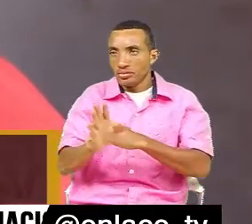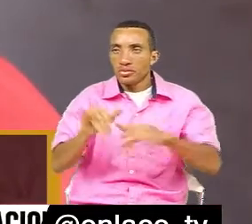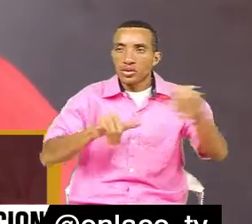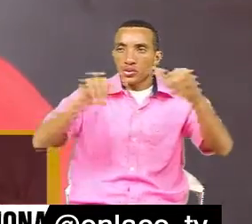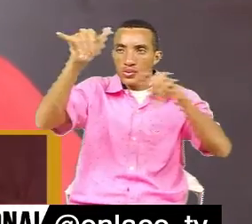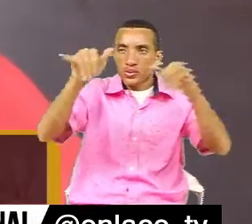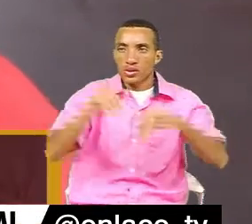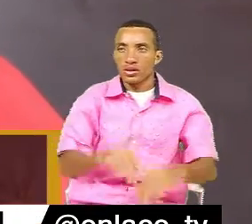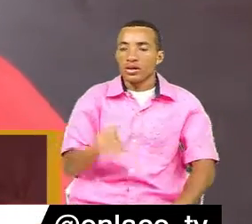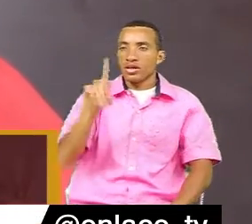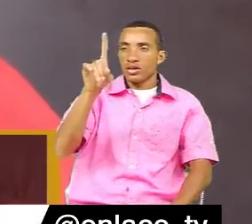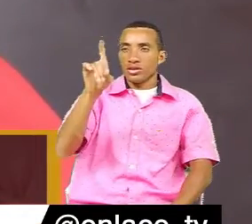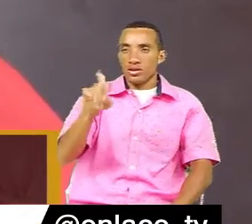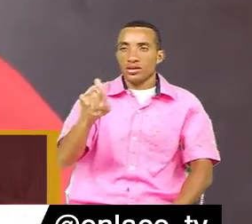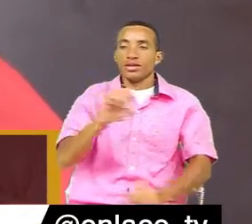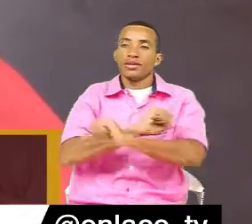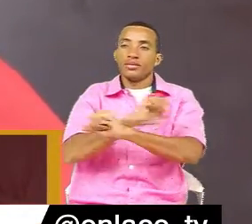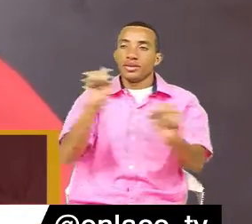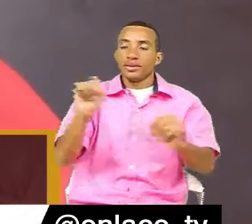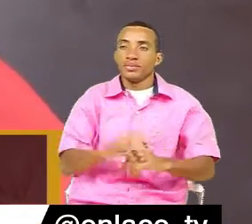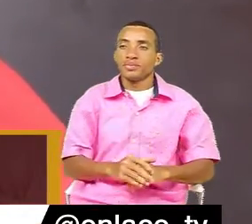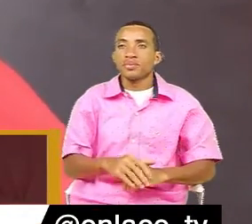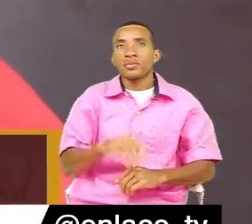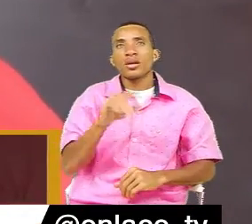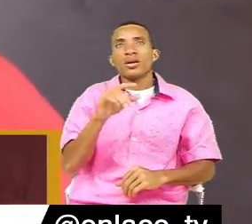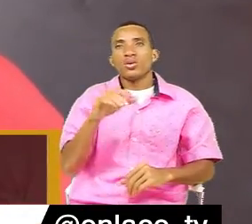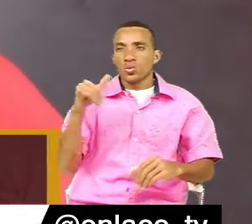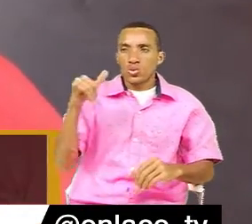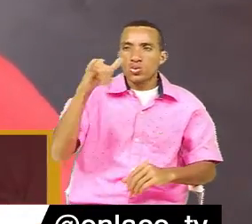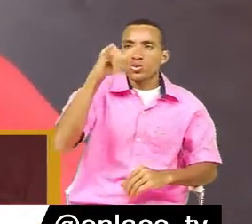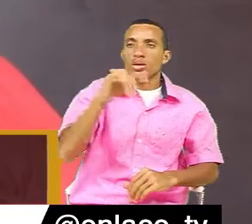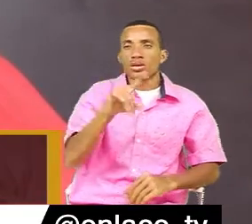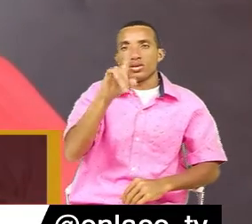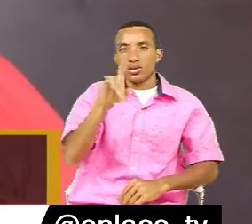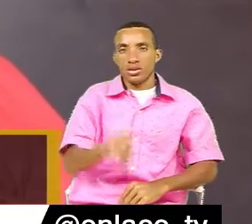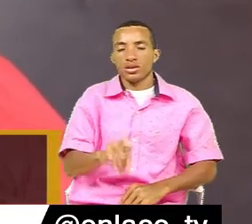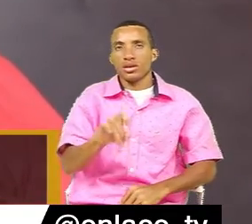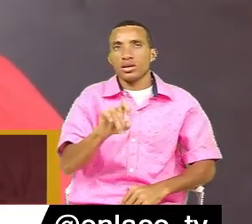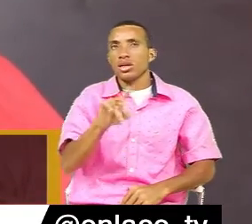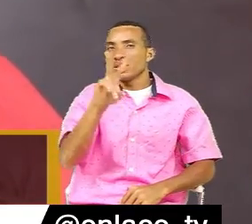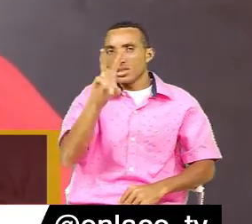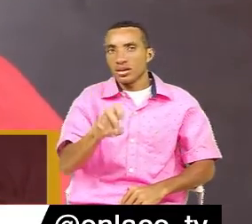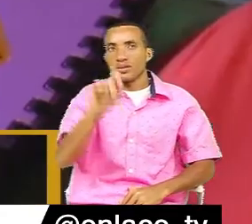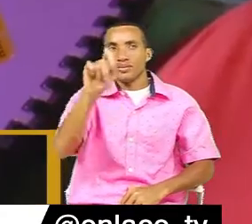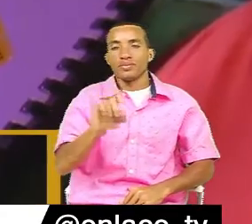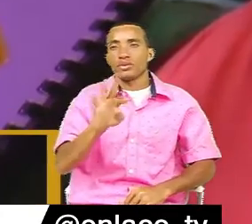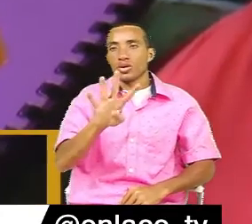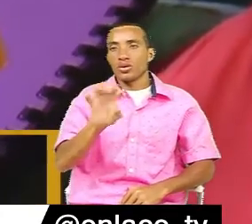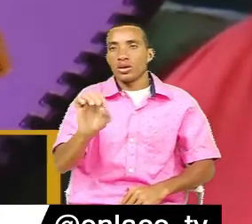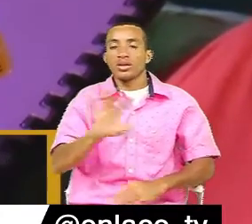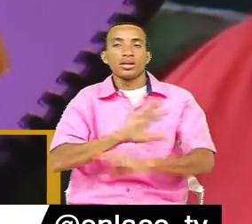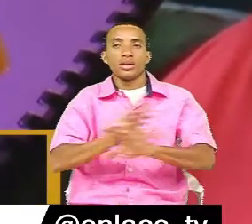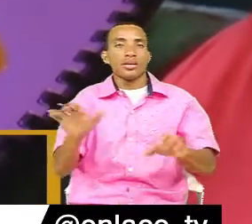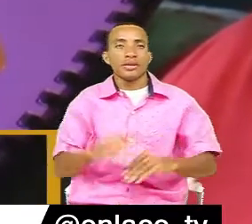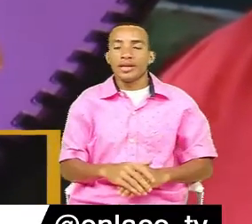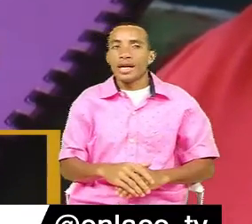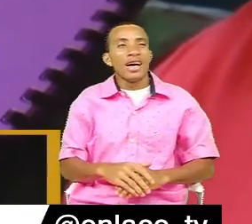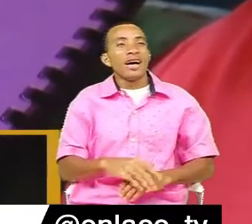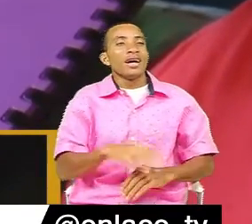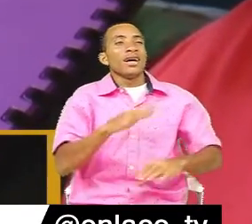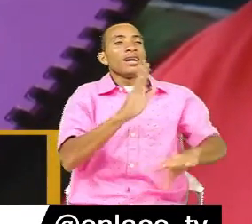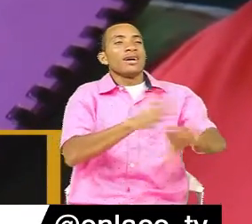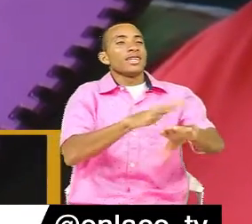de la mañana, el vuelo era para las 7:40 y cuando ya llegó la hora, el